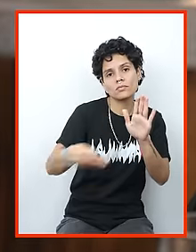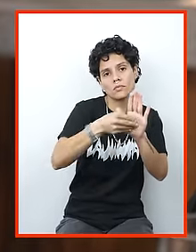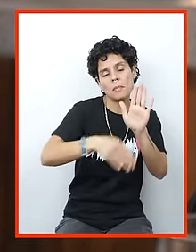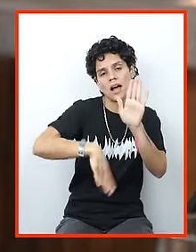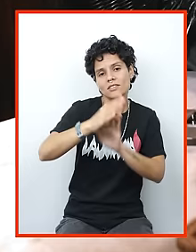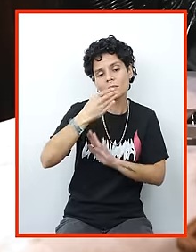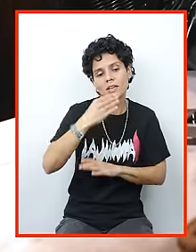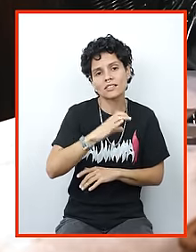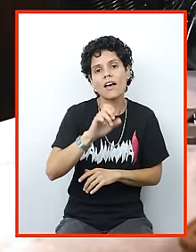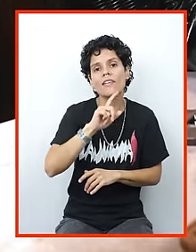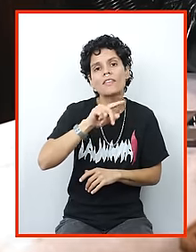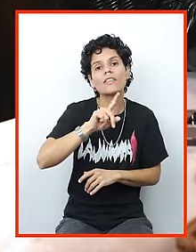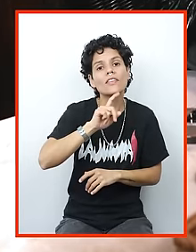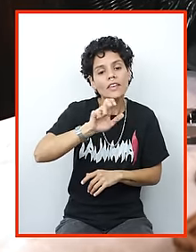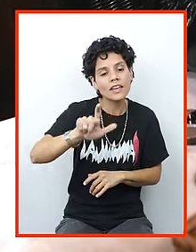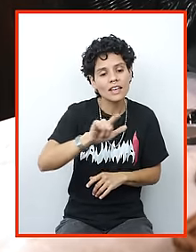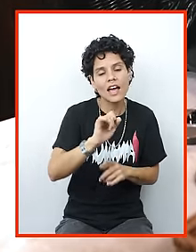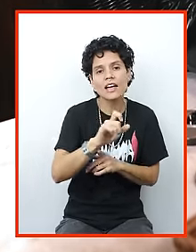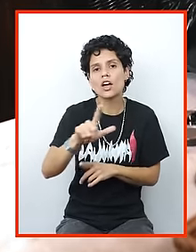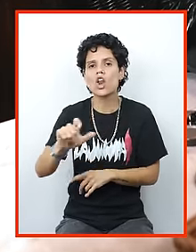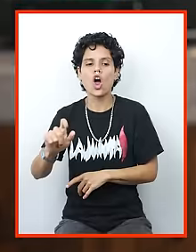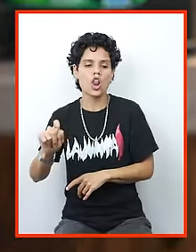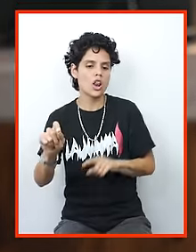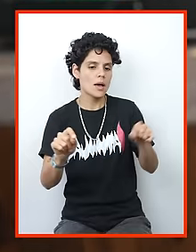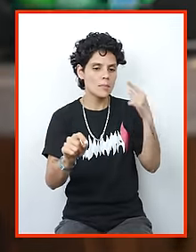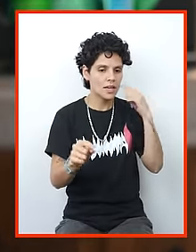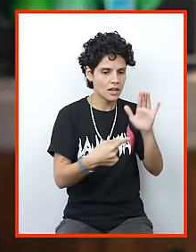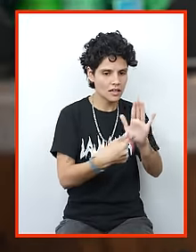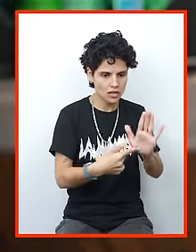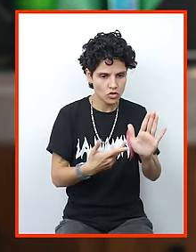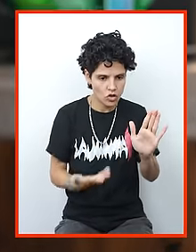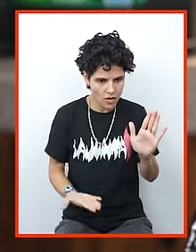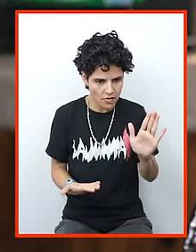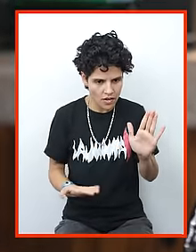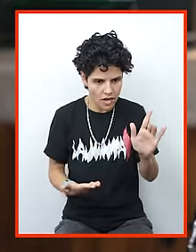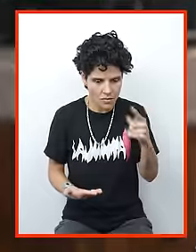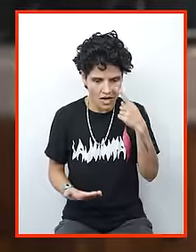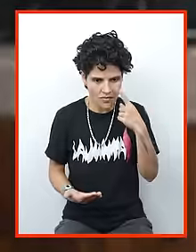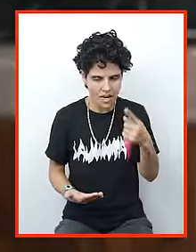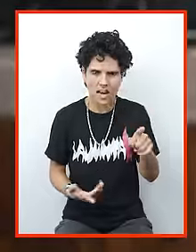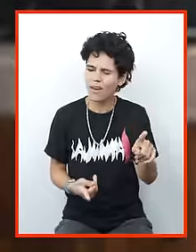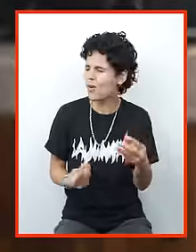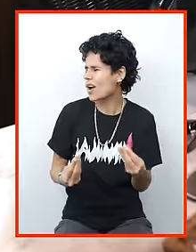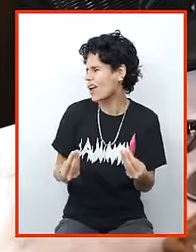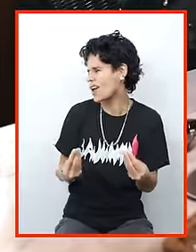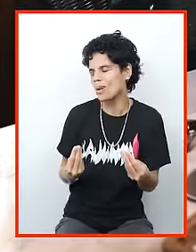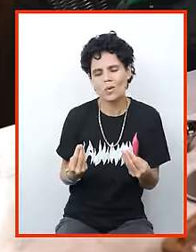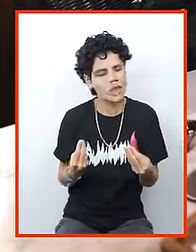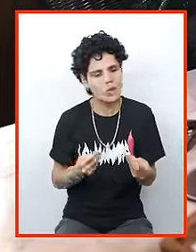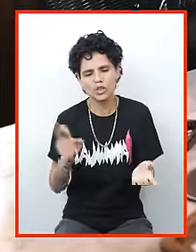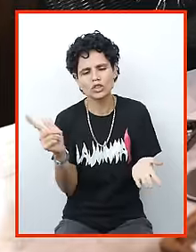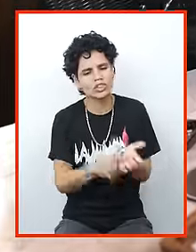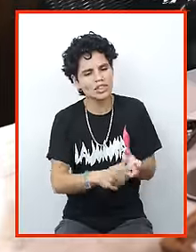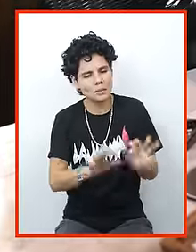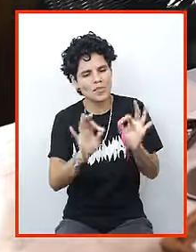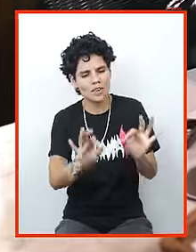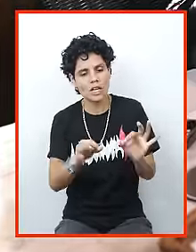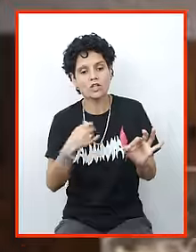reponer Centella. Aquí lo estoy poniendo de moda Centella, LOL. Mira, Rec TV lo está dando, porque es de Centella. Era bueno,